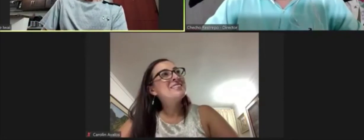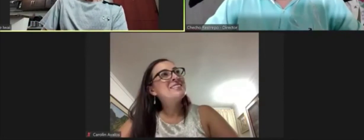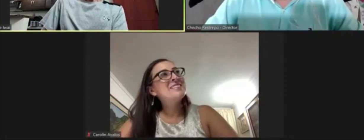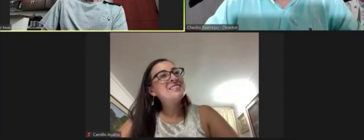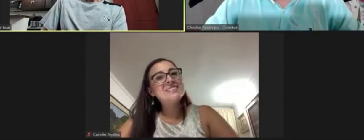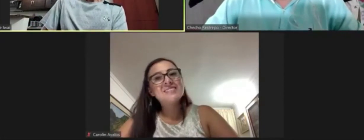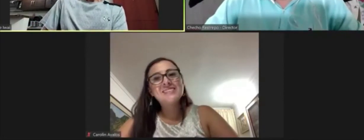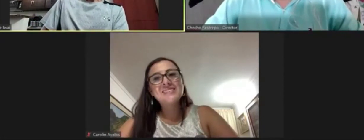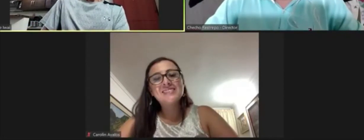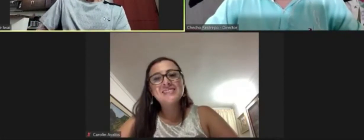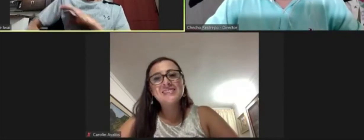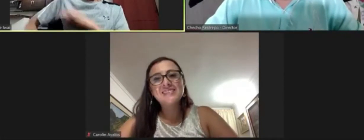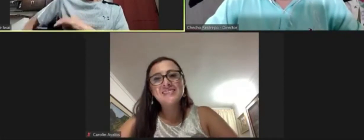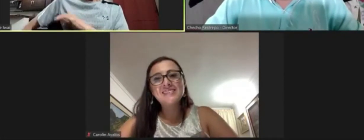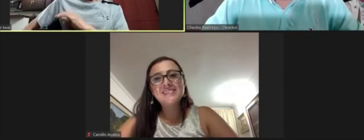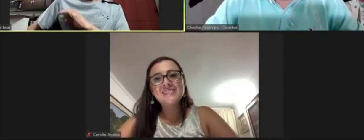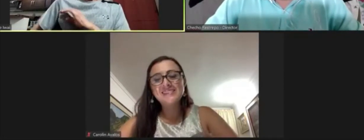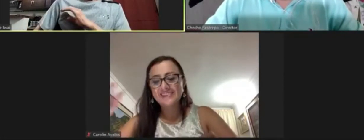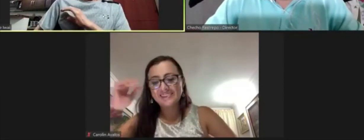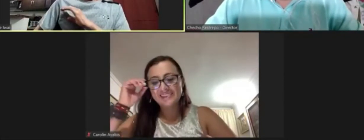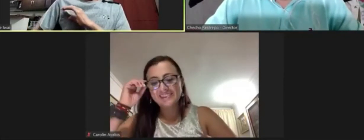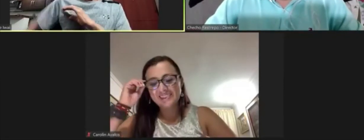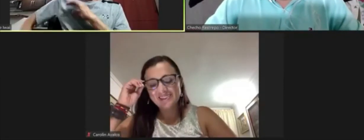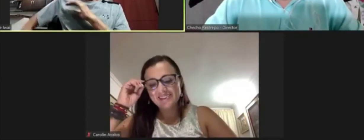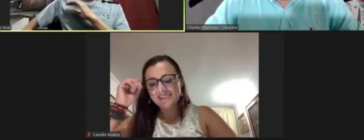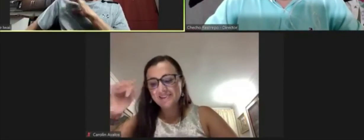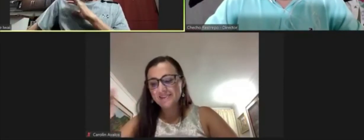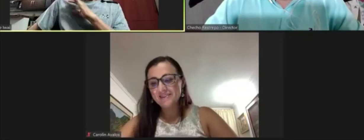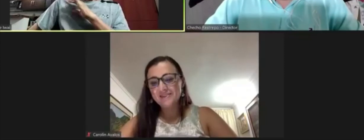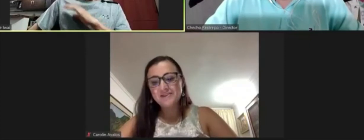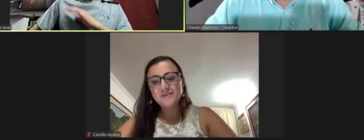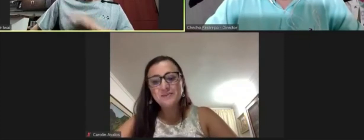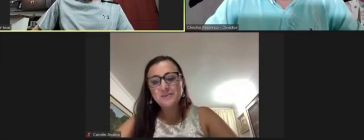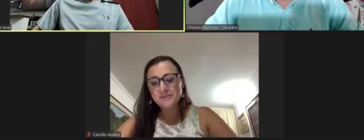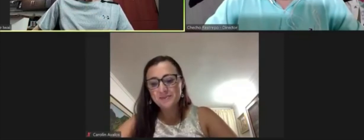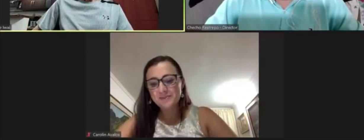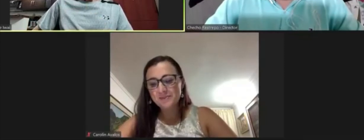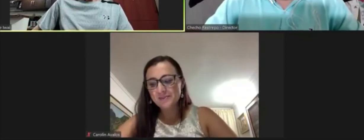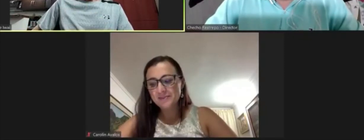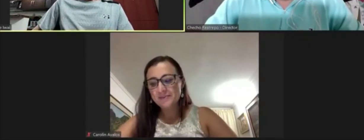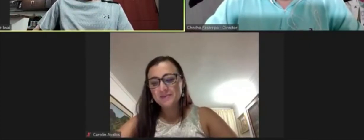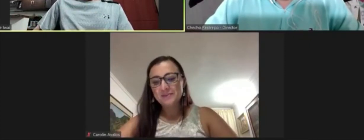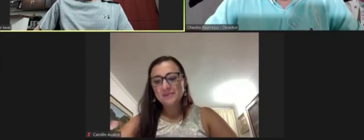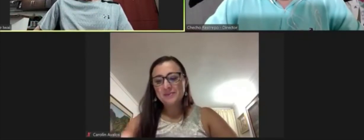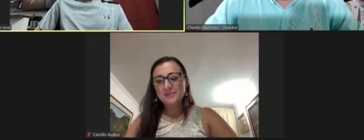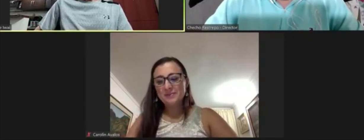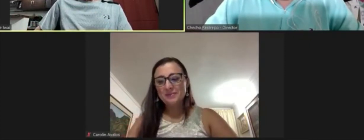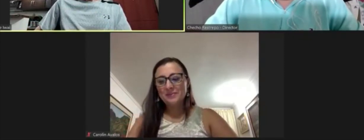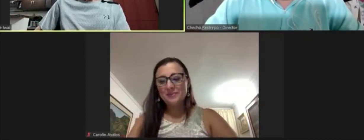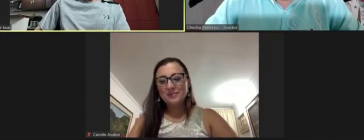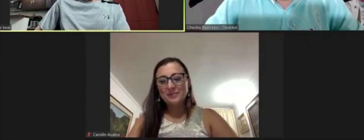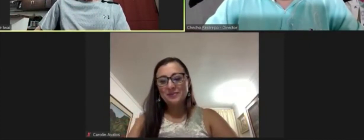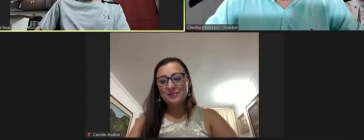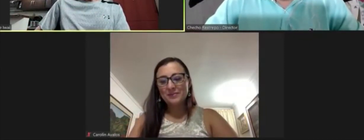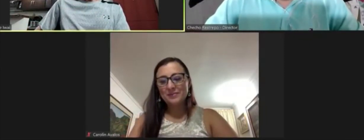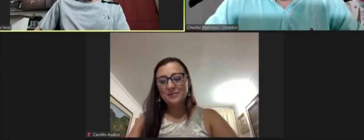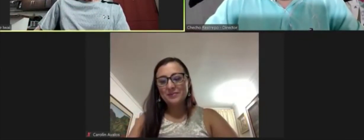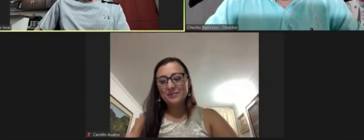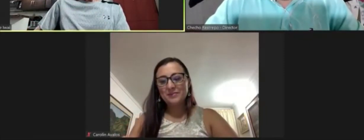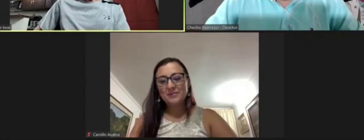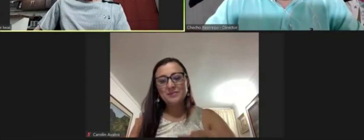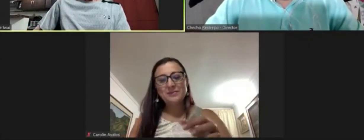Yo vine aquí a Colombia en 1970, empezando en Bogotá,